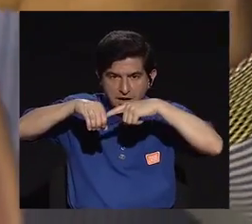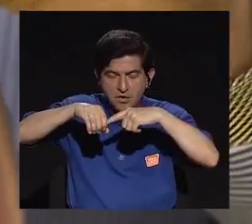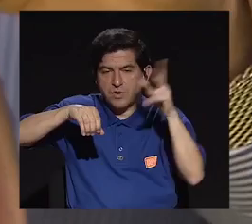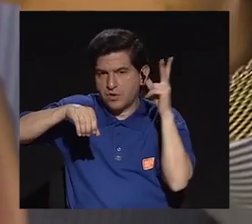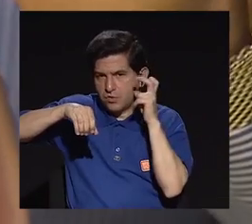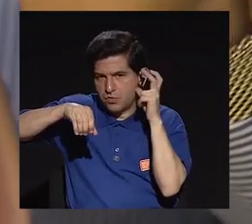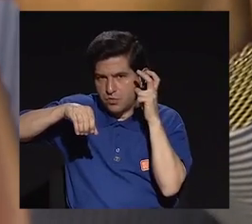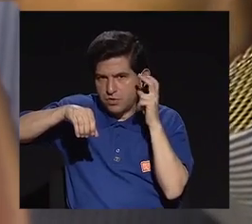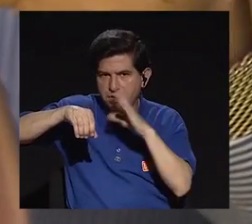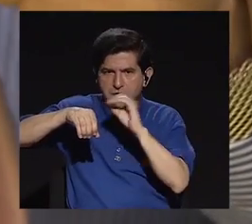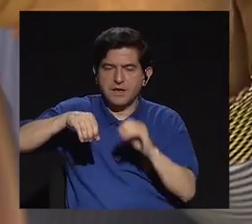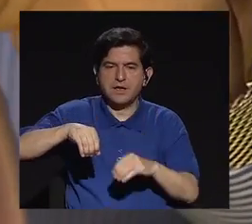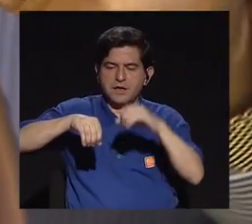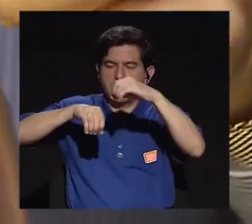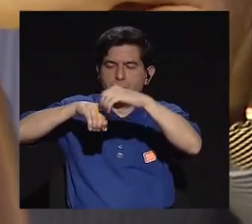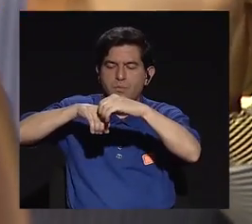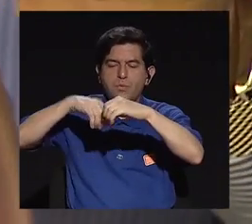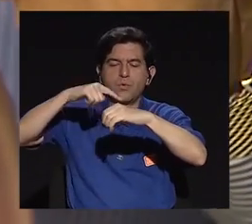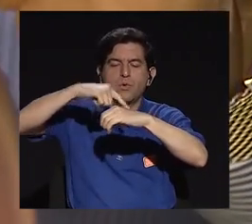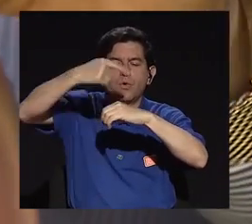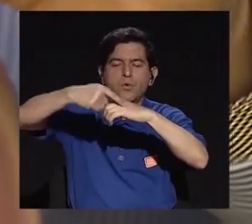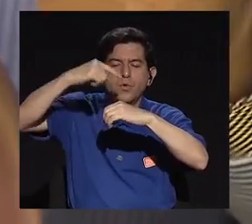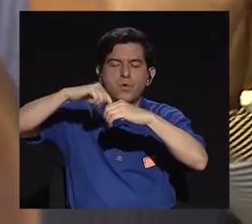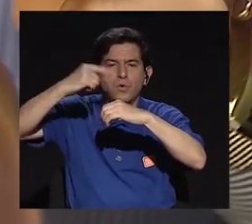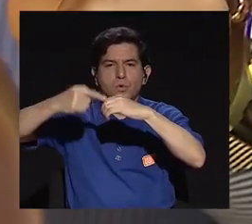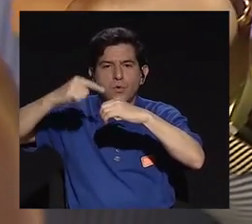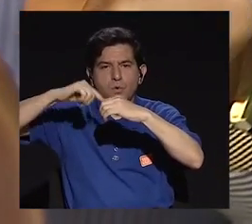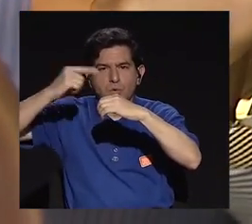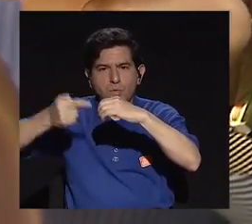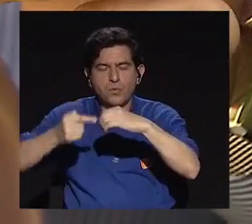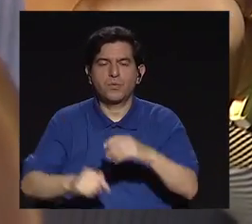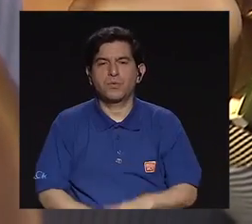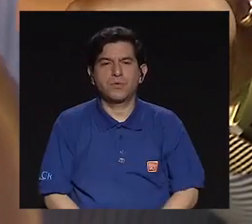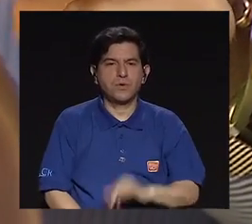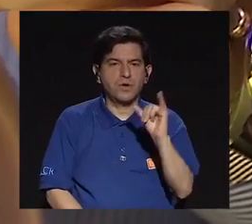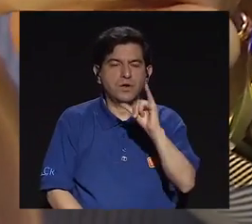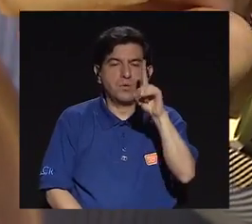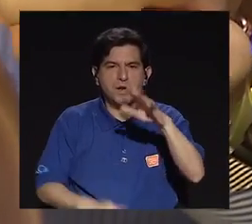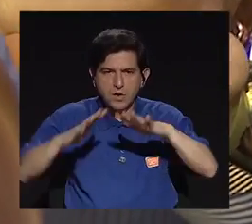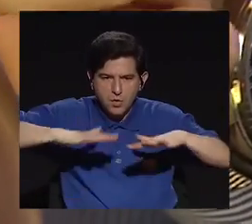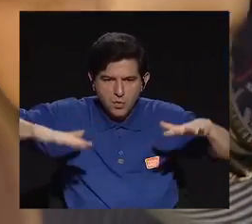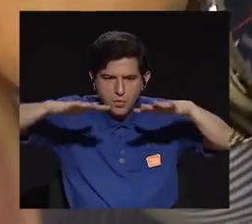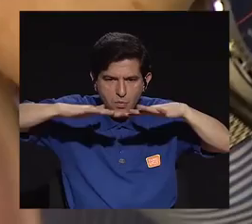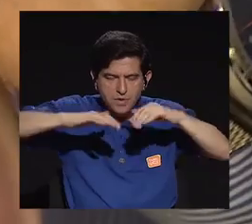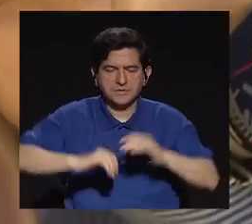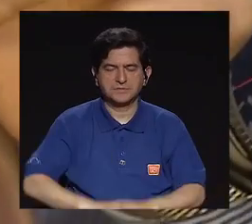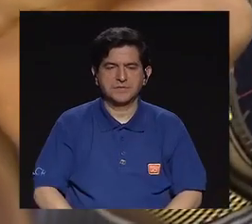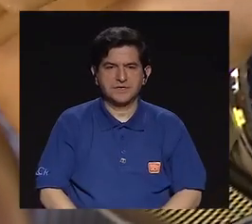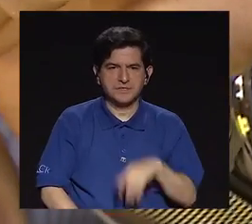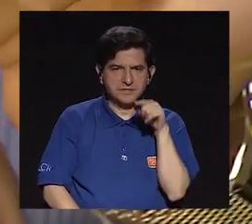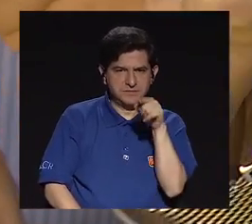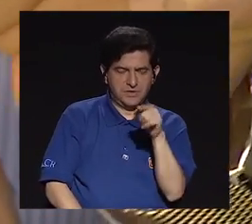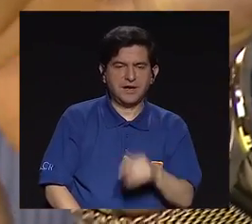encarga la audición y tenemos el vestíbulo. El vestíbulo es como si fuera un cuarto. Dentro de este cuarto de hueso vamos a tener